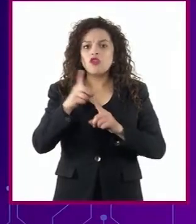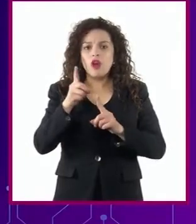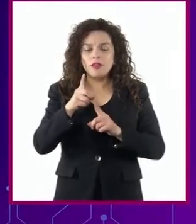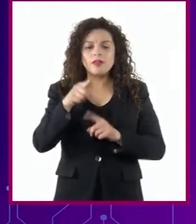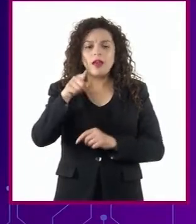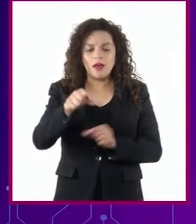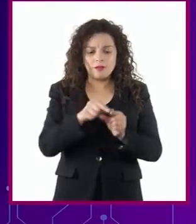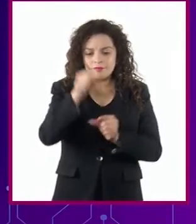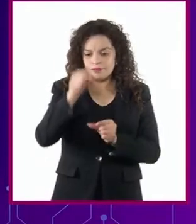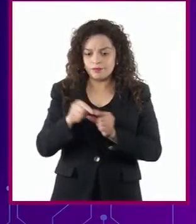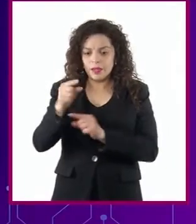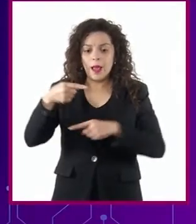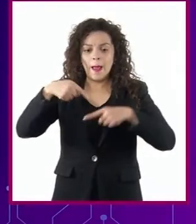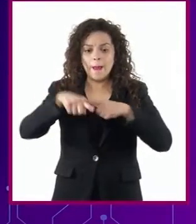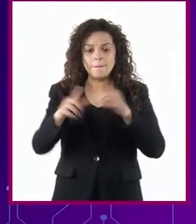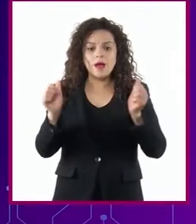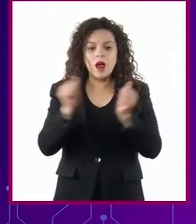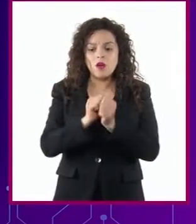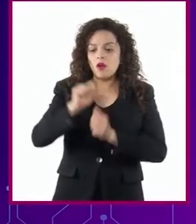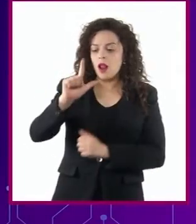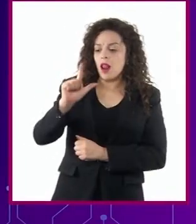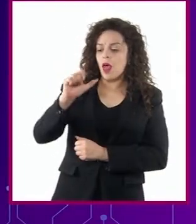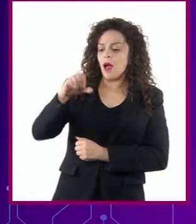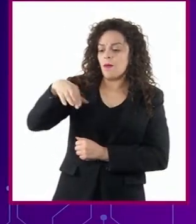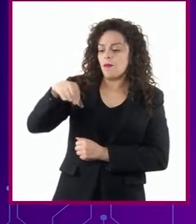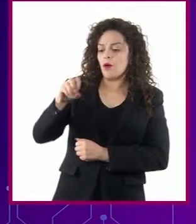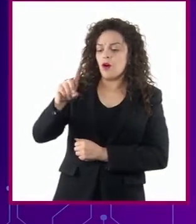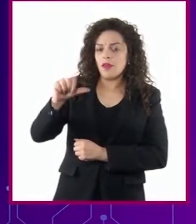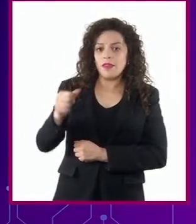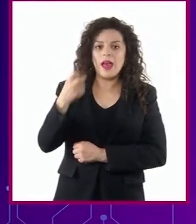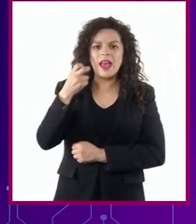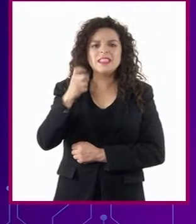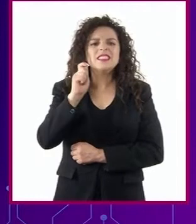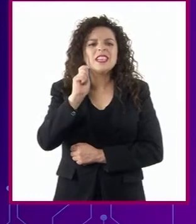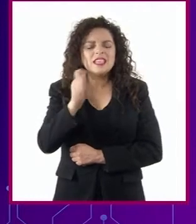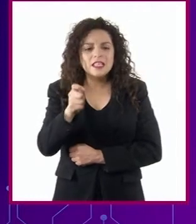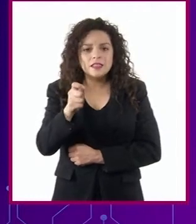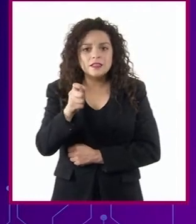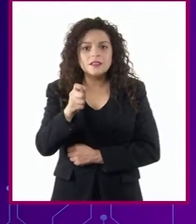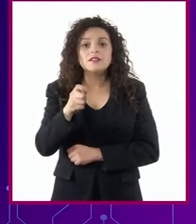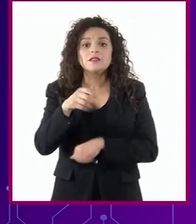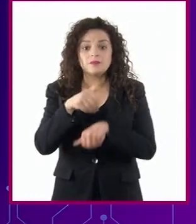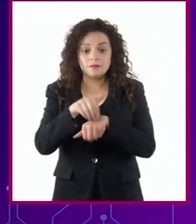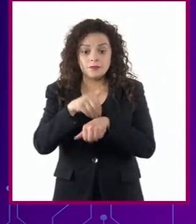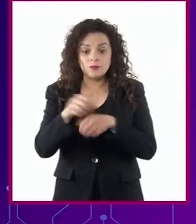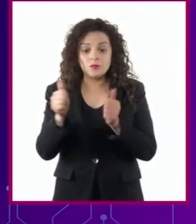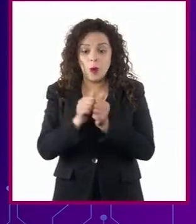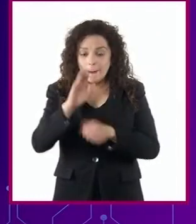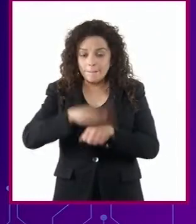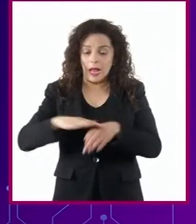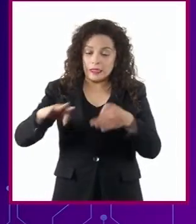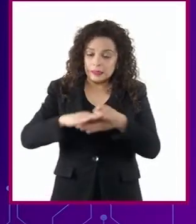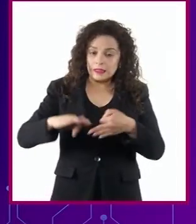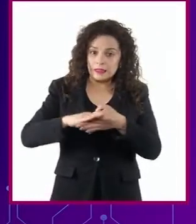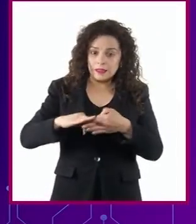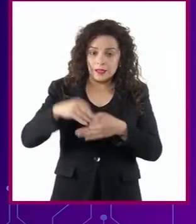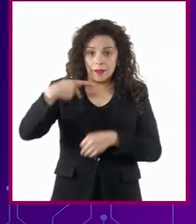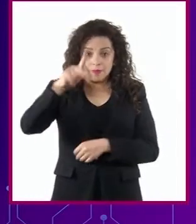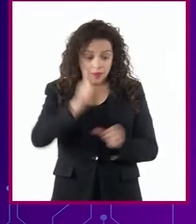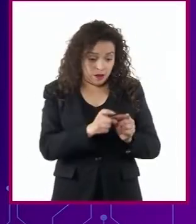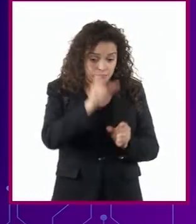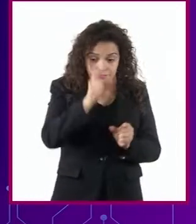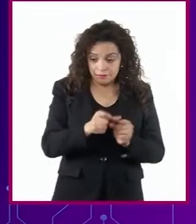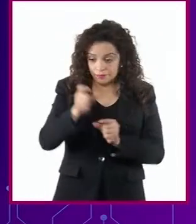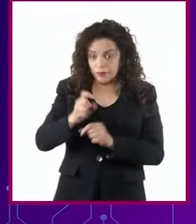moda, que, como recordarán, es el dato con mayor frecuencia. Pero en esta gráfica los datos se encuentran